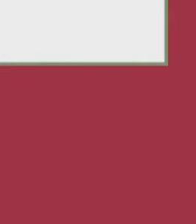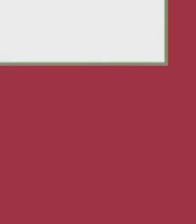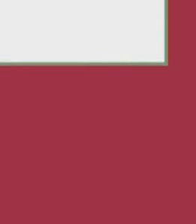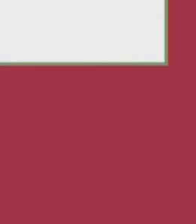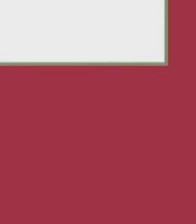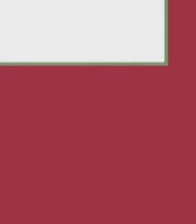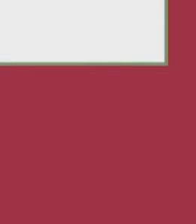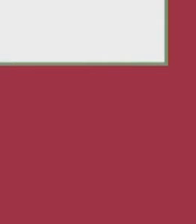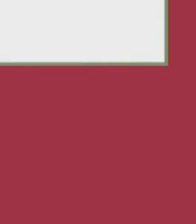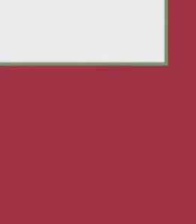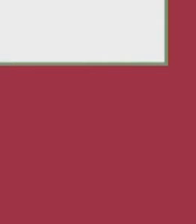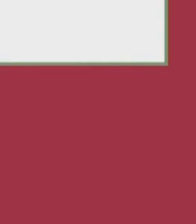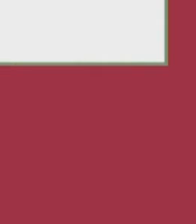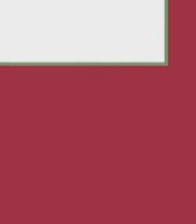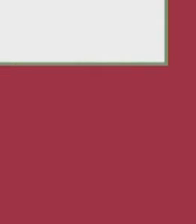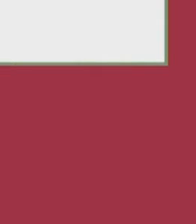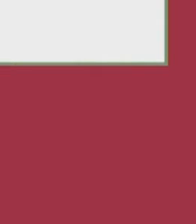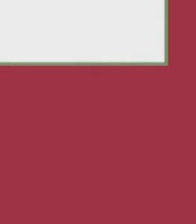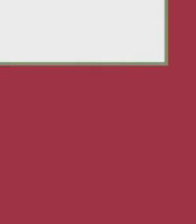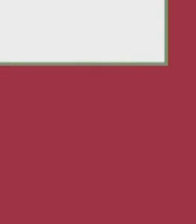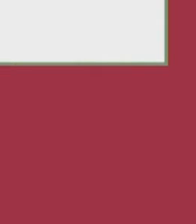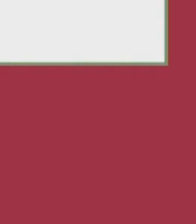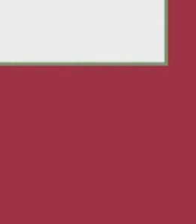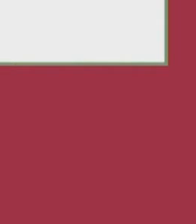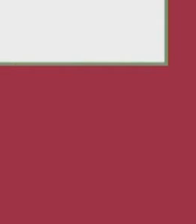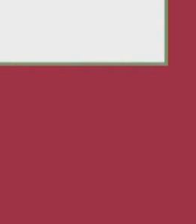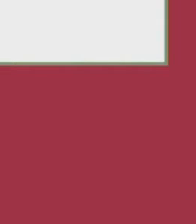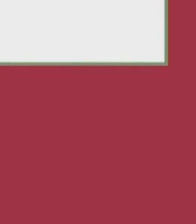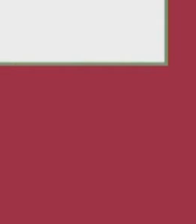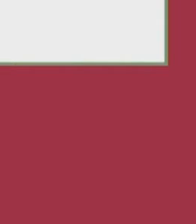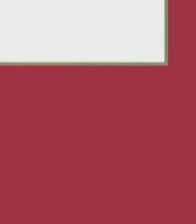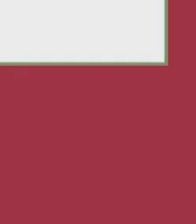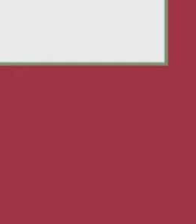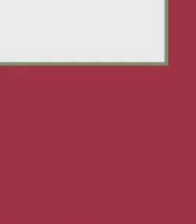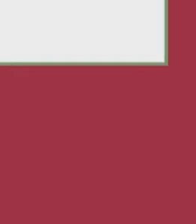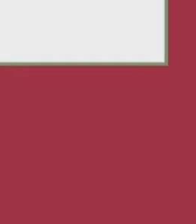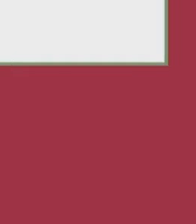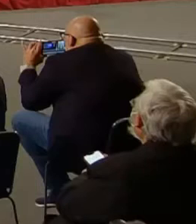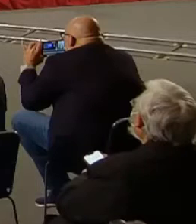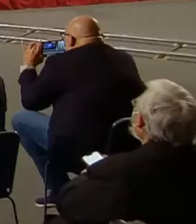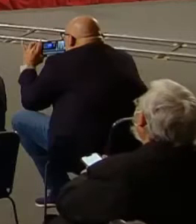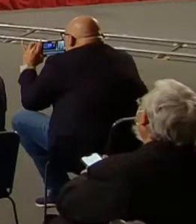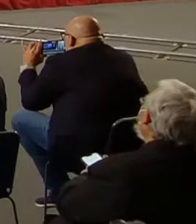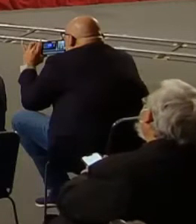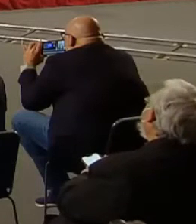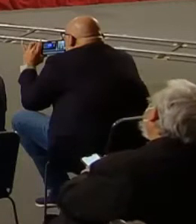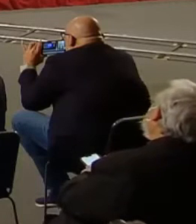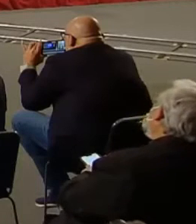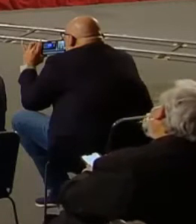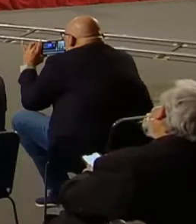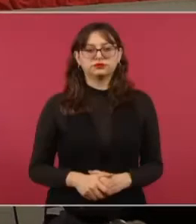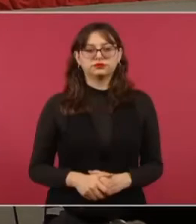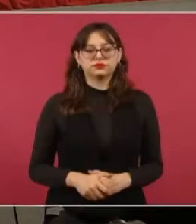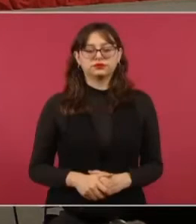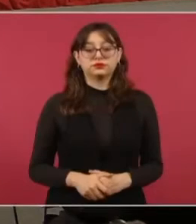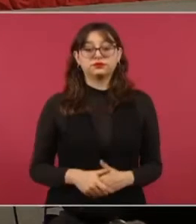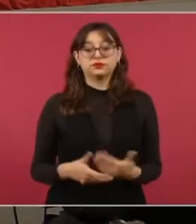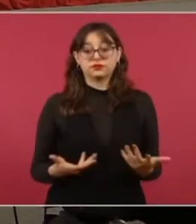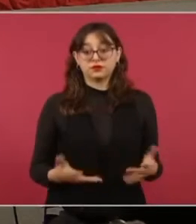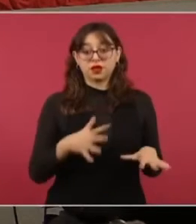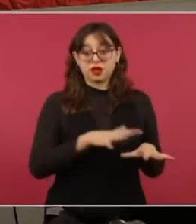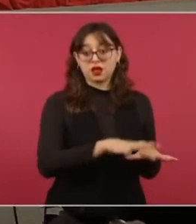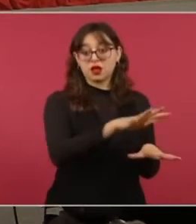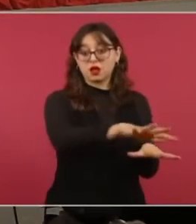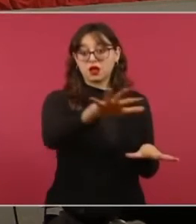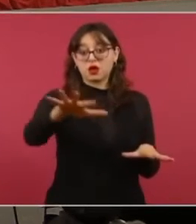y hoy es una universidad. Y todas estas cuatro secciones, de la primera a la cuarta, va a haber una forma de